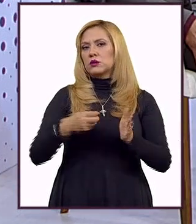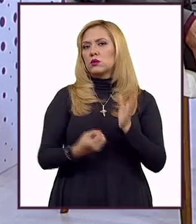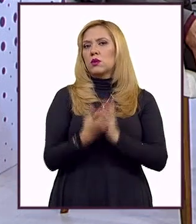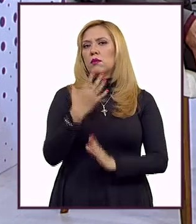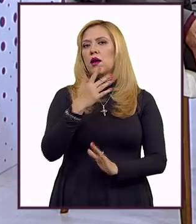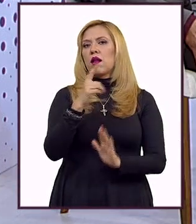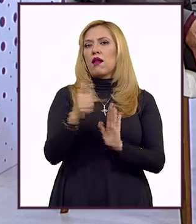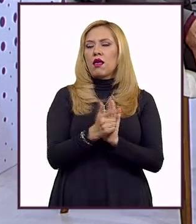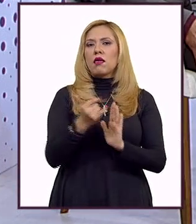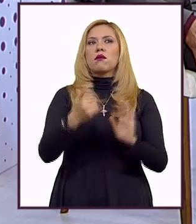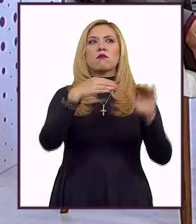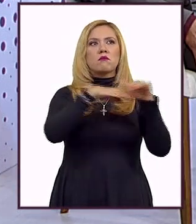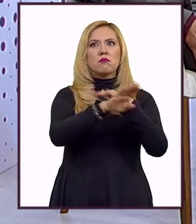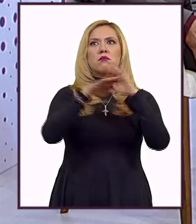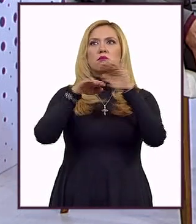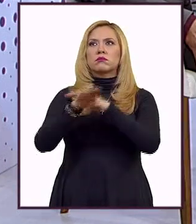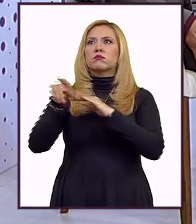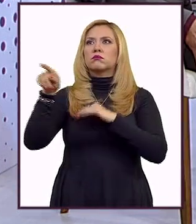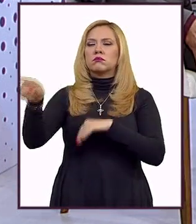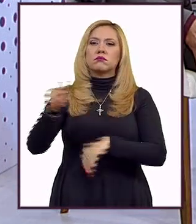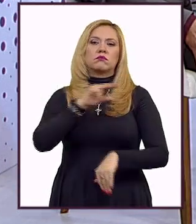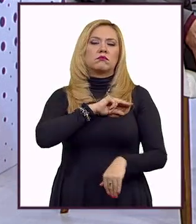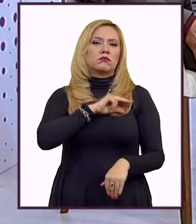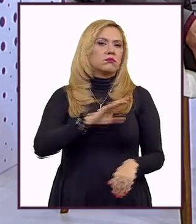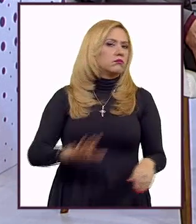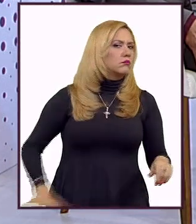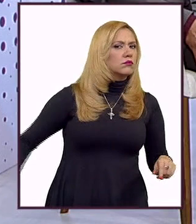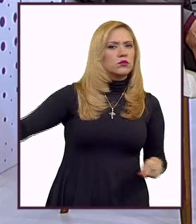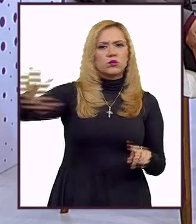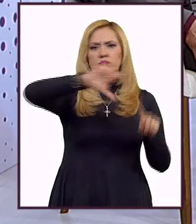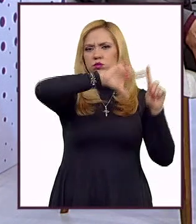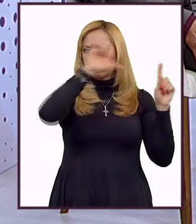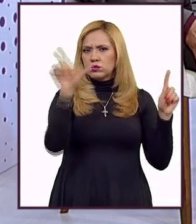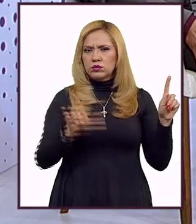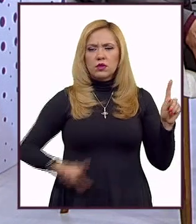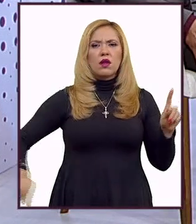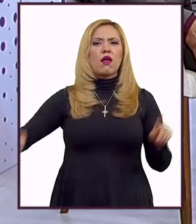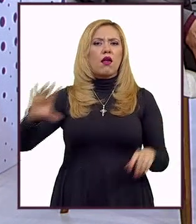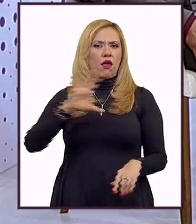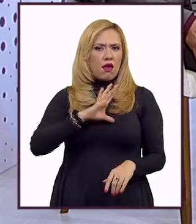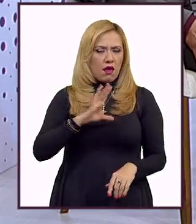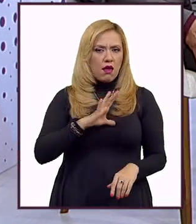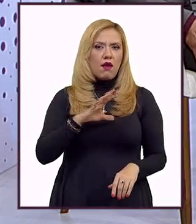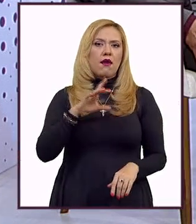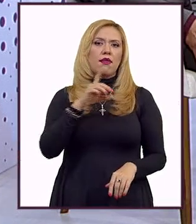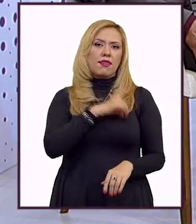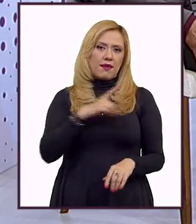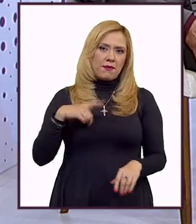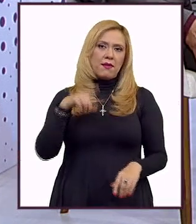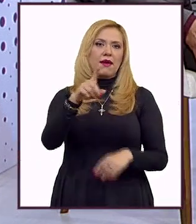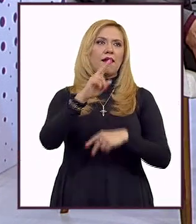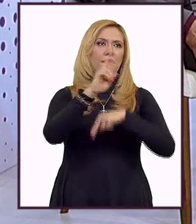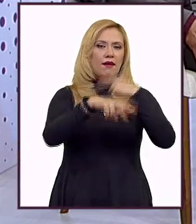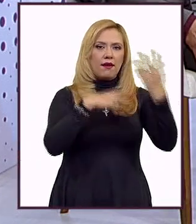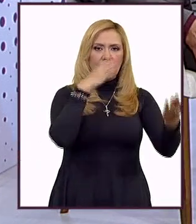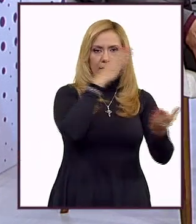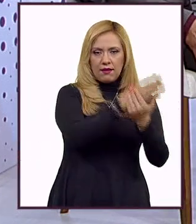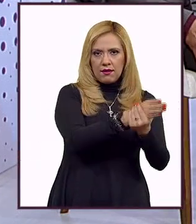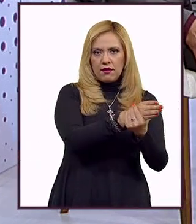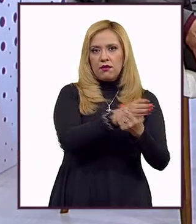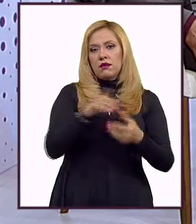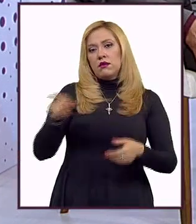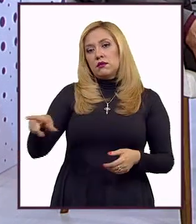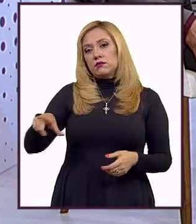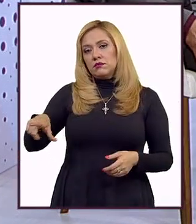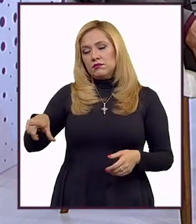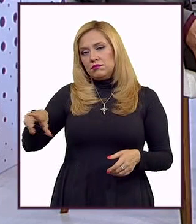fiscalías que tendrían que estar implementadas en todo México, ¿no? Entonces, en primera instancia se tendría que dirigir ya sea la persona servidora